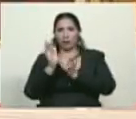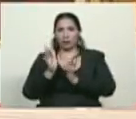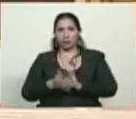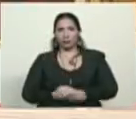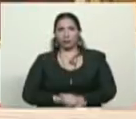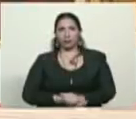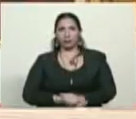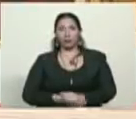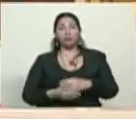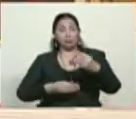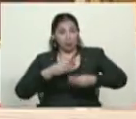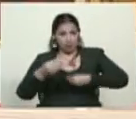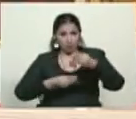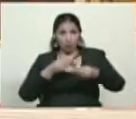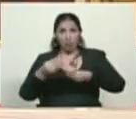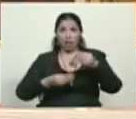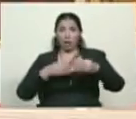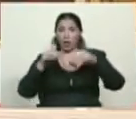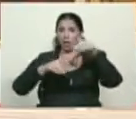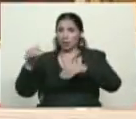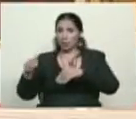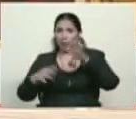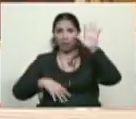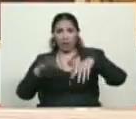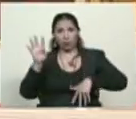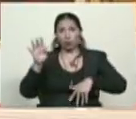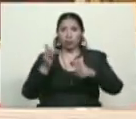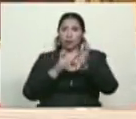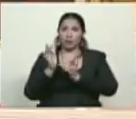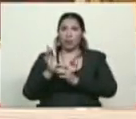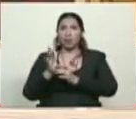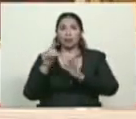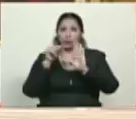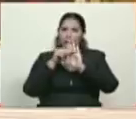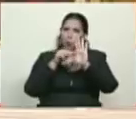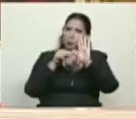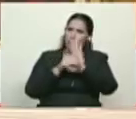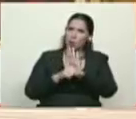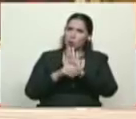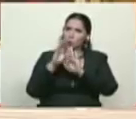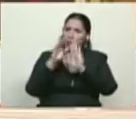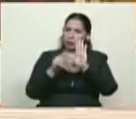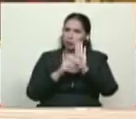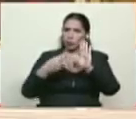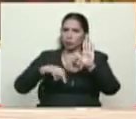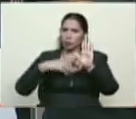Y se hicieron elecciones el 14 de abril y se cumplió la Constitución. Siempre hemos sido